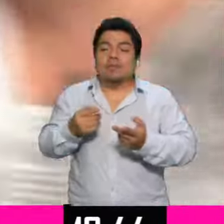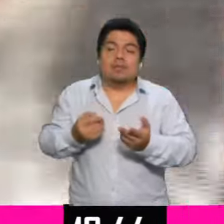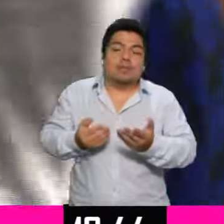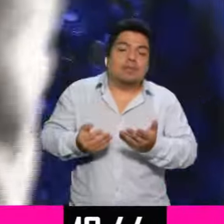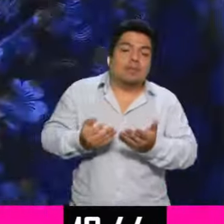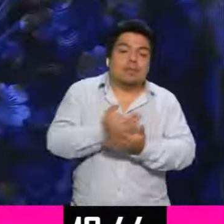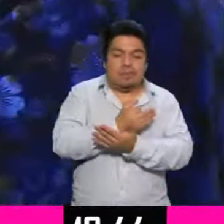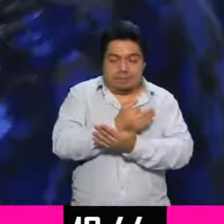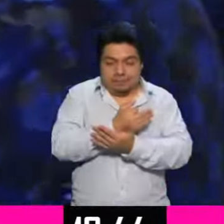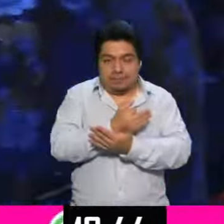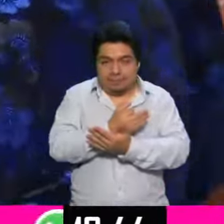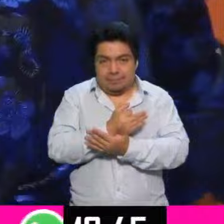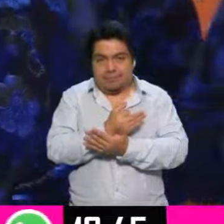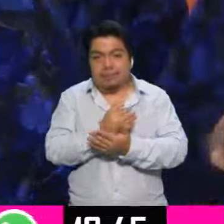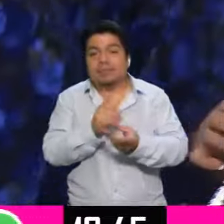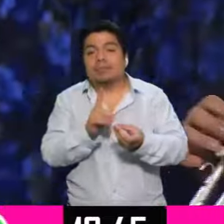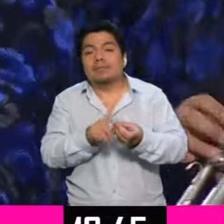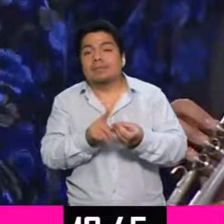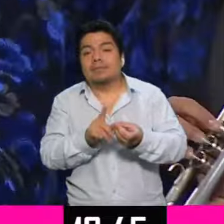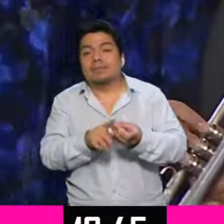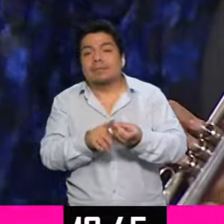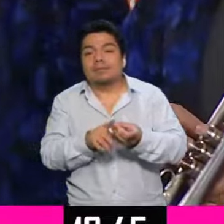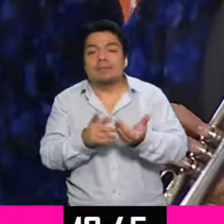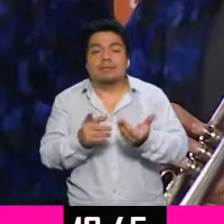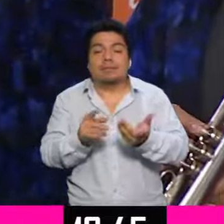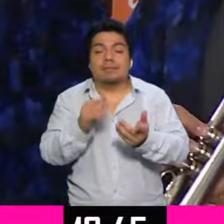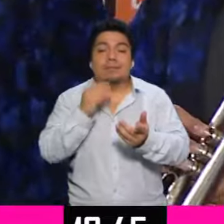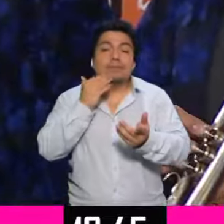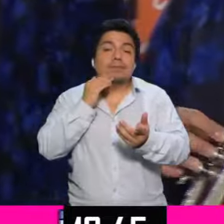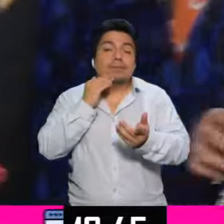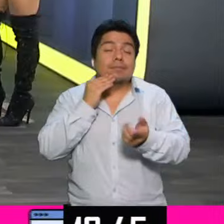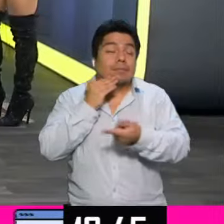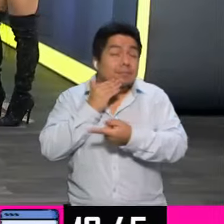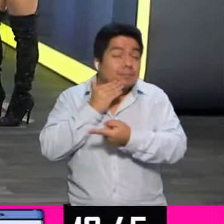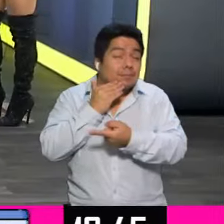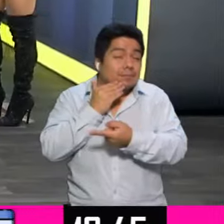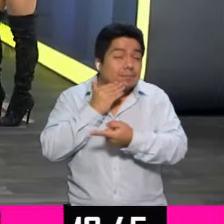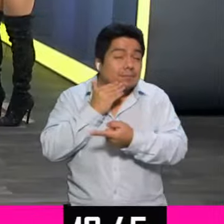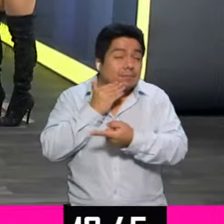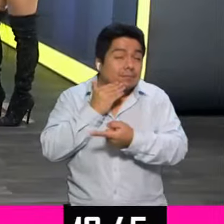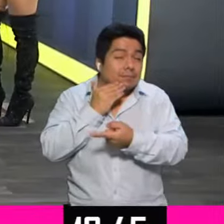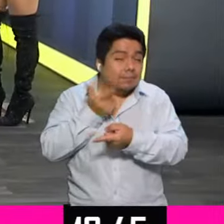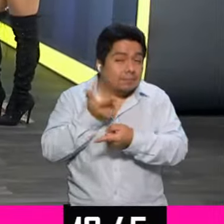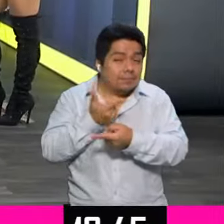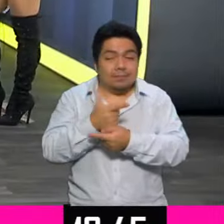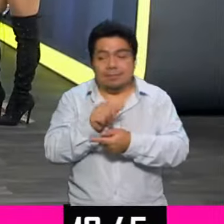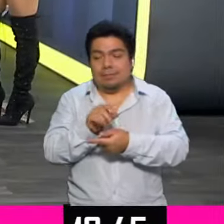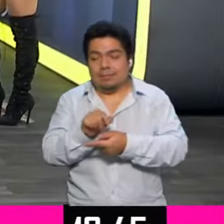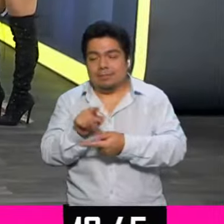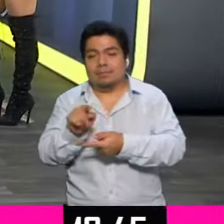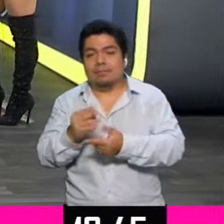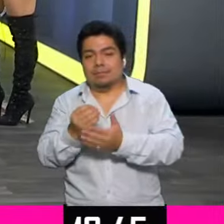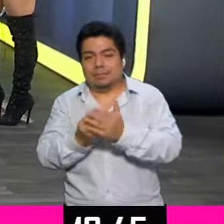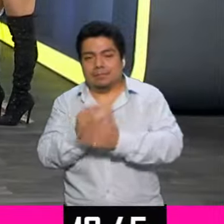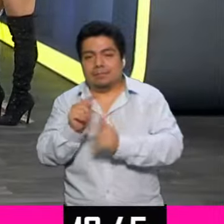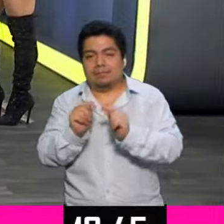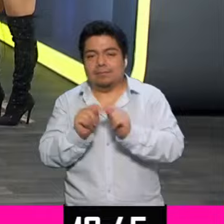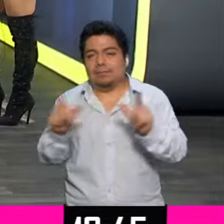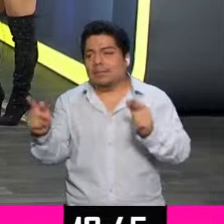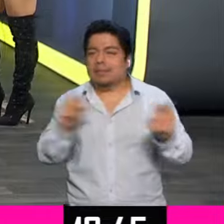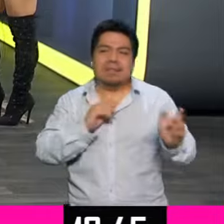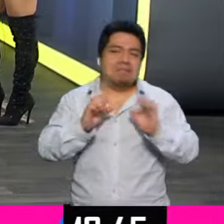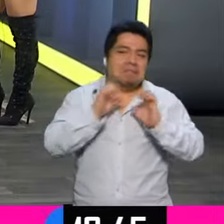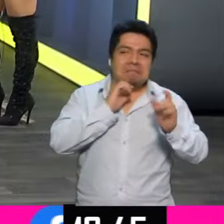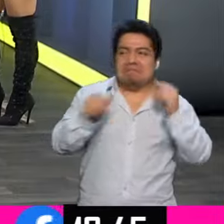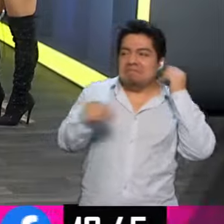y Nunca Nunca. ¿En dónde las vemos? En Facebook, en página, en La Gente Nueva Tlaxcala. Ellos solo se entrevistan, Gente